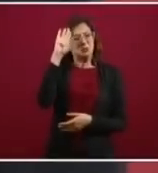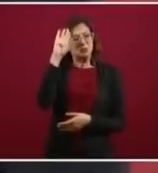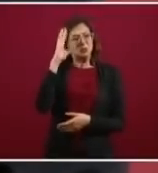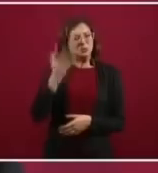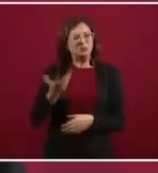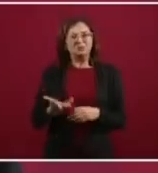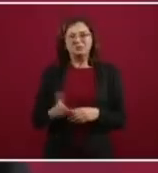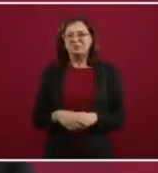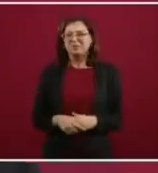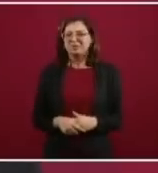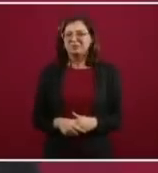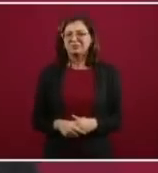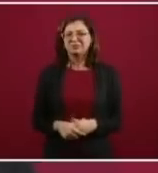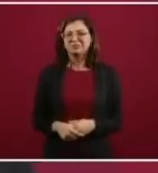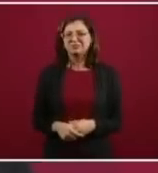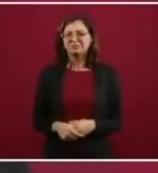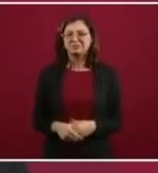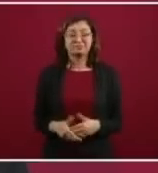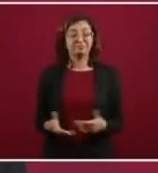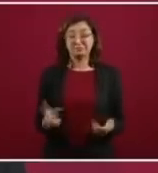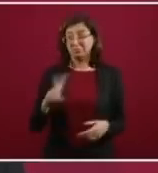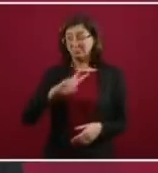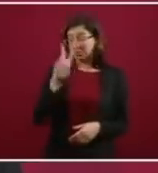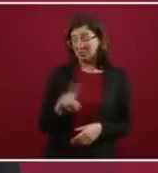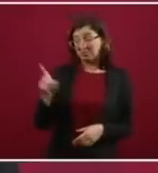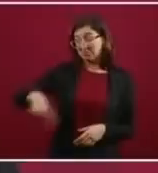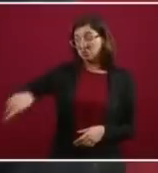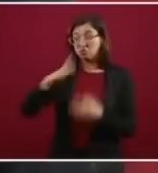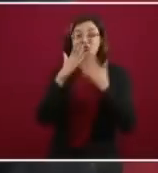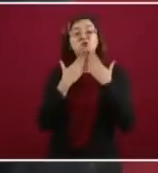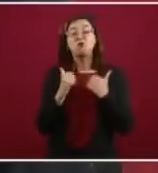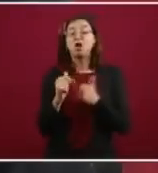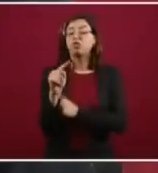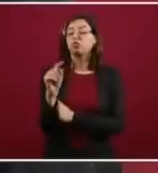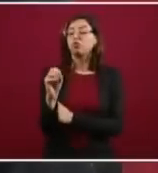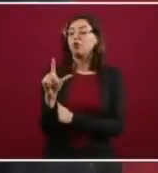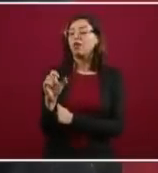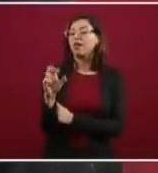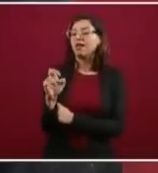O sea, es un acto de intolerancia,